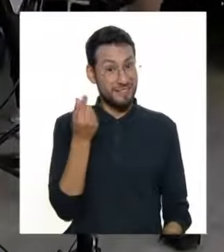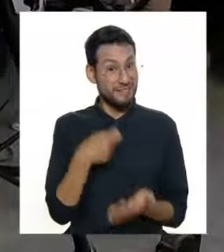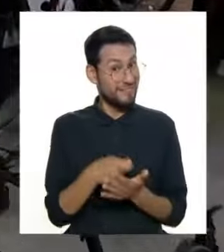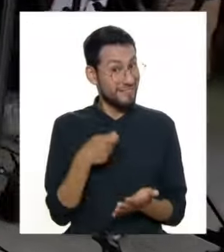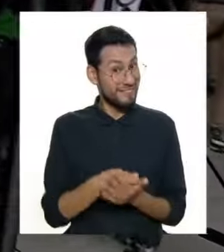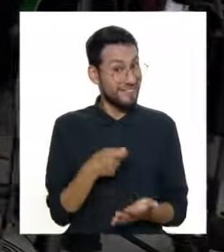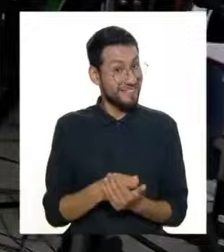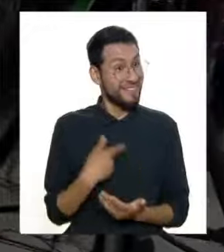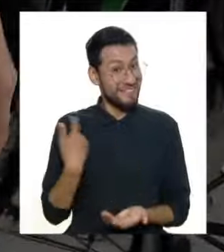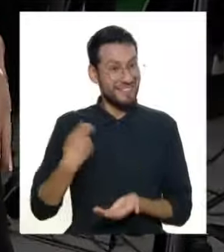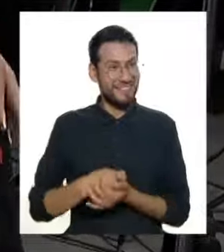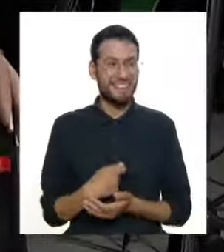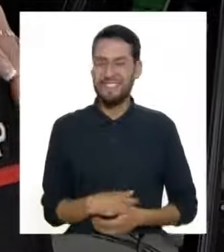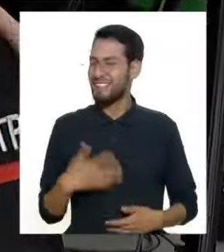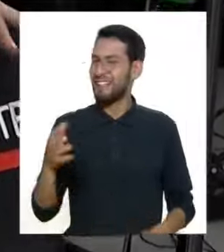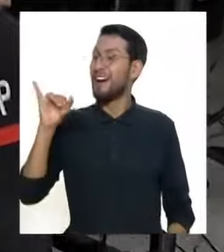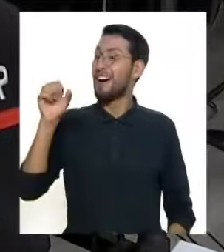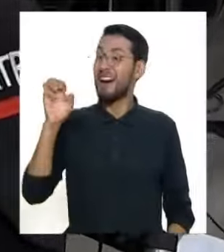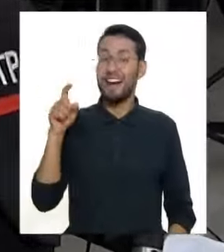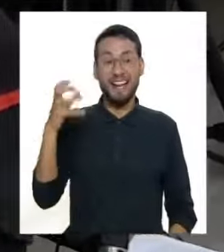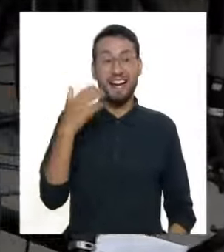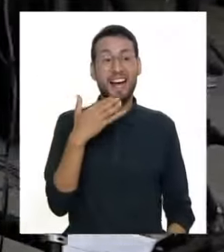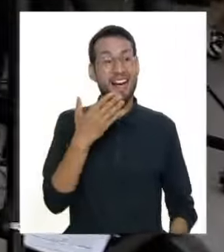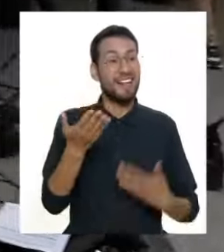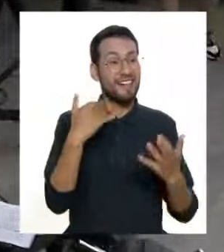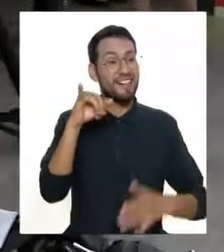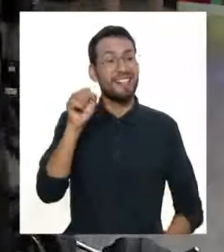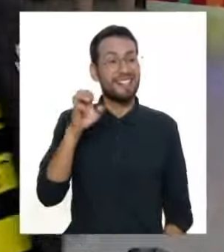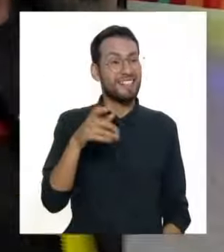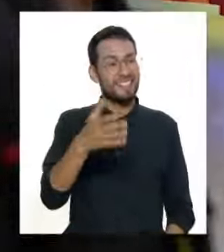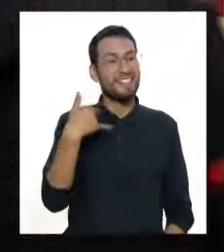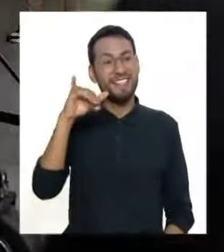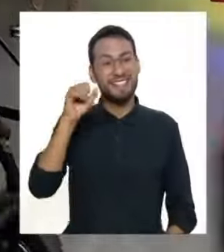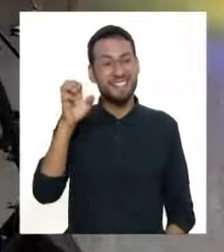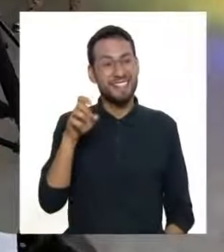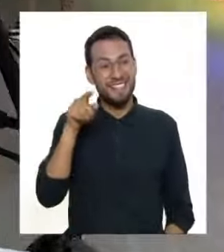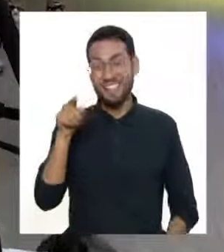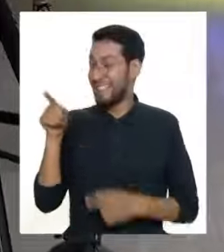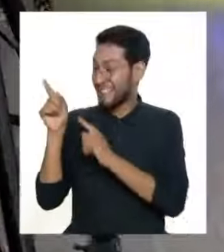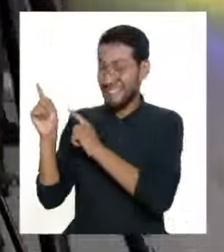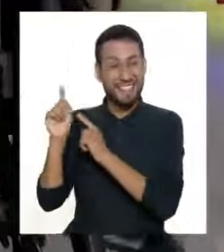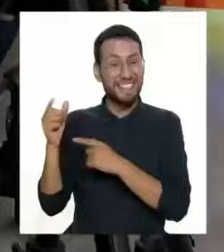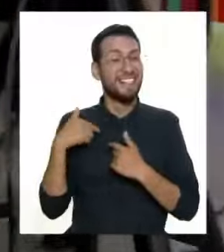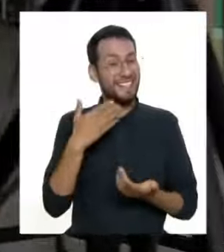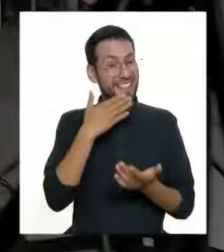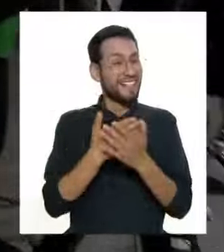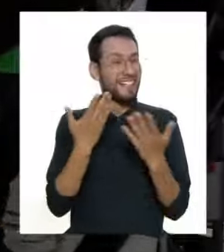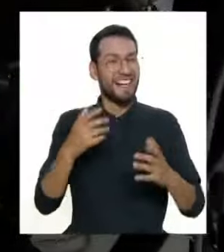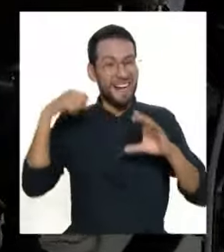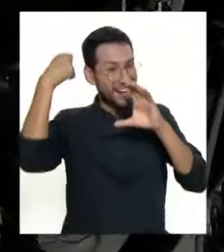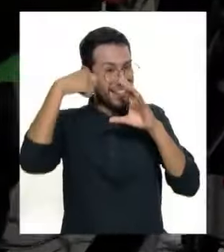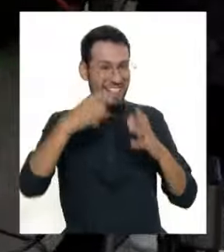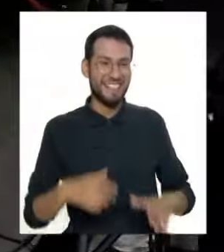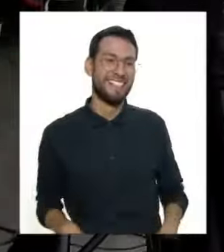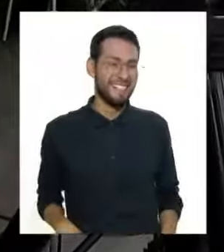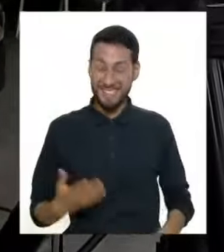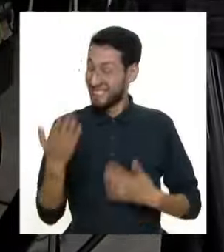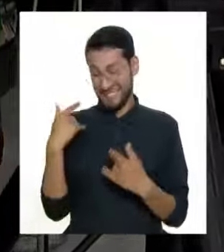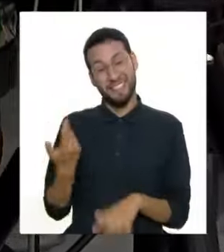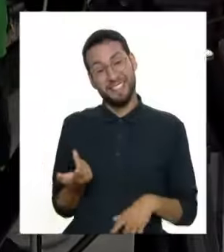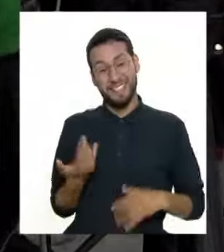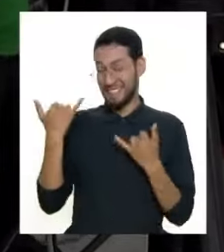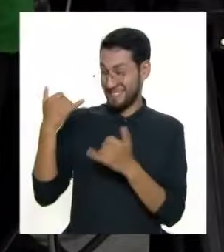dice, soy feliz por Uchi, la plata. Uchi, José quiere hablar, Uchi. ¡Ay, a mi Josecito, le encanta salir en cámara. Bueno,